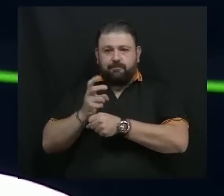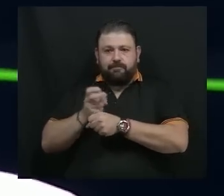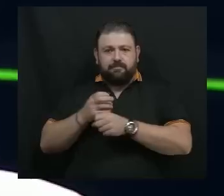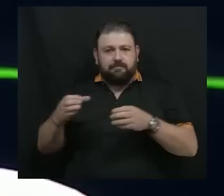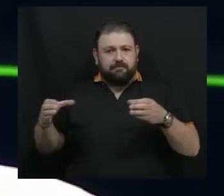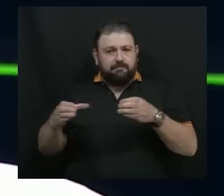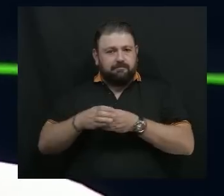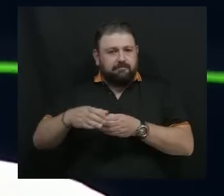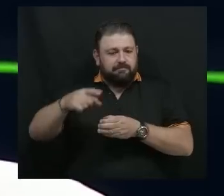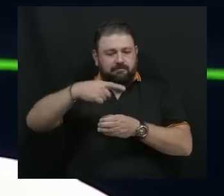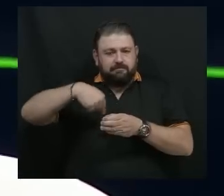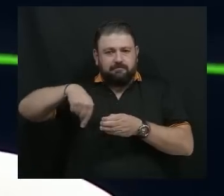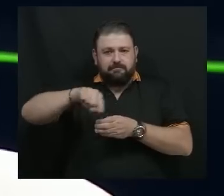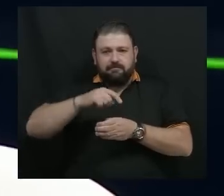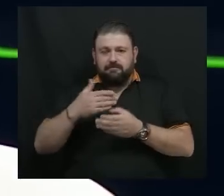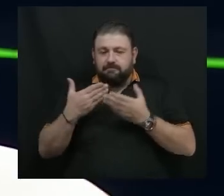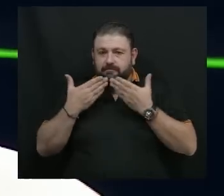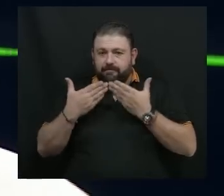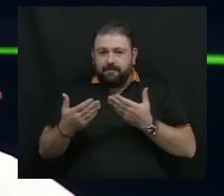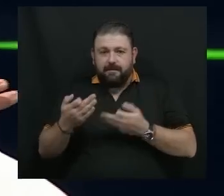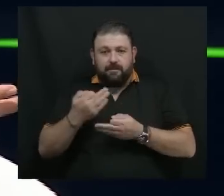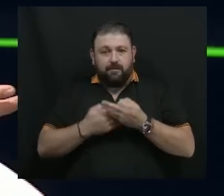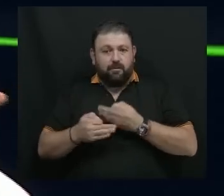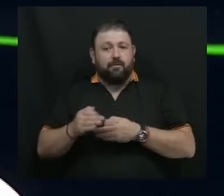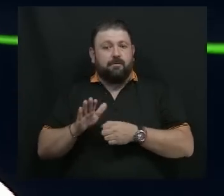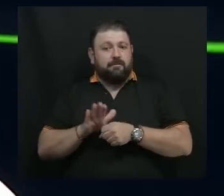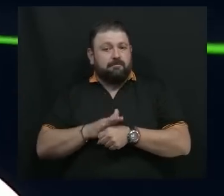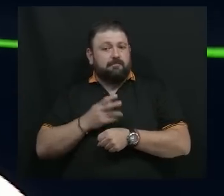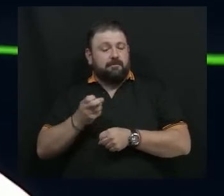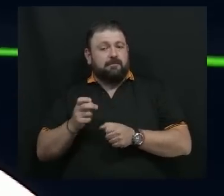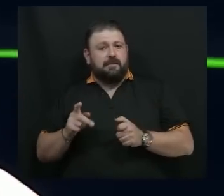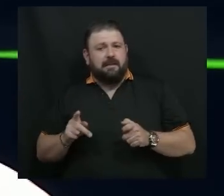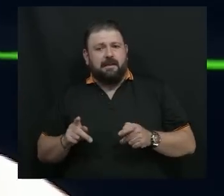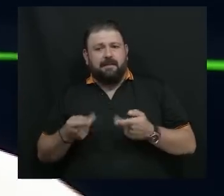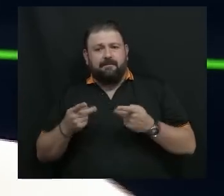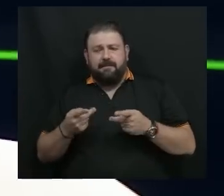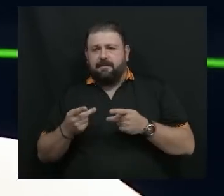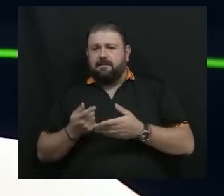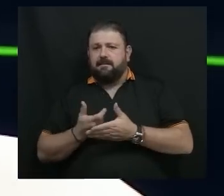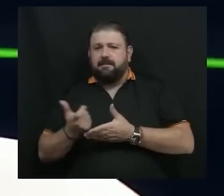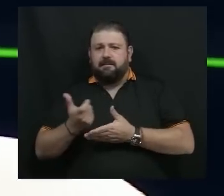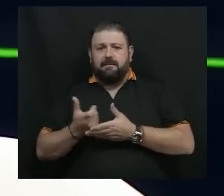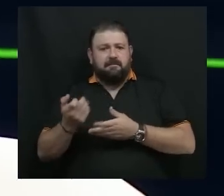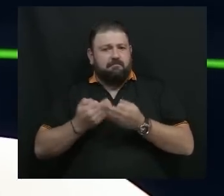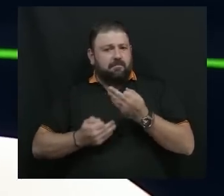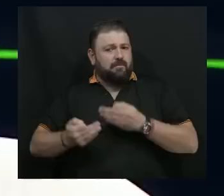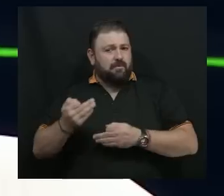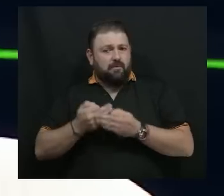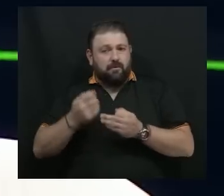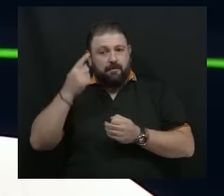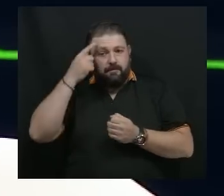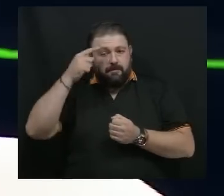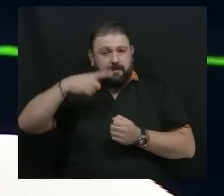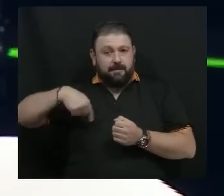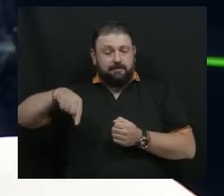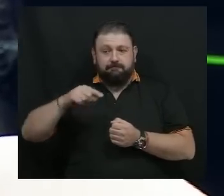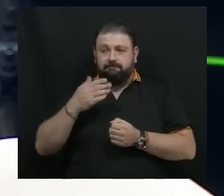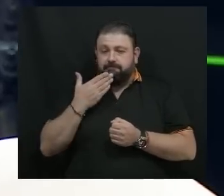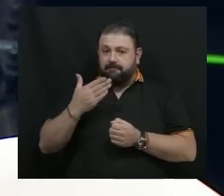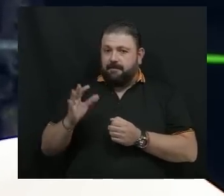libertad financiera, porque aparte de lo que ganes por la venta directa, te van a pagar un porcentaje de toda la facturación de tu